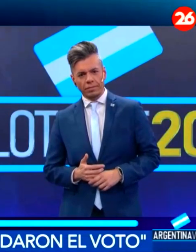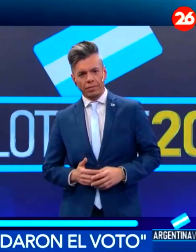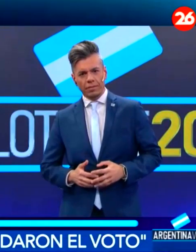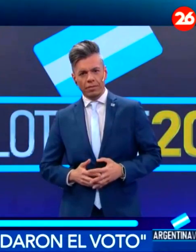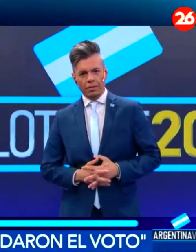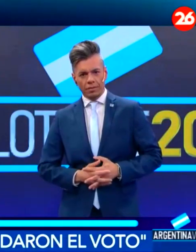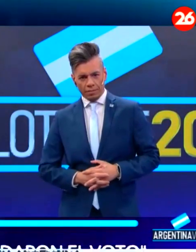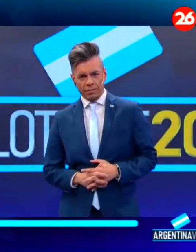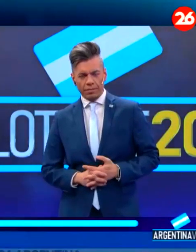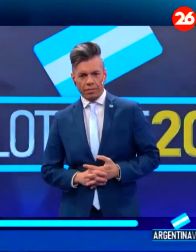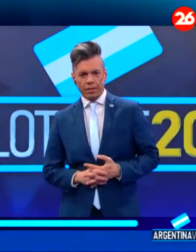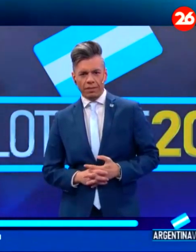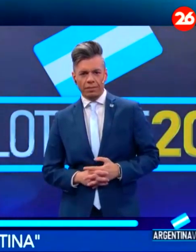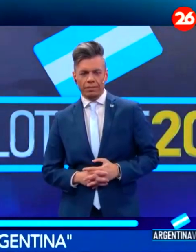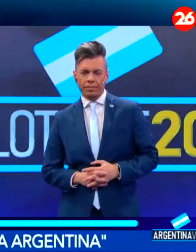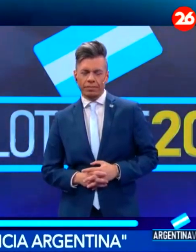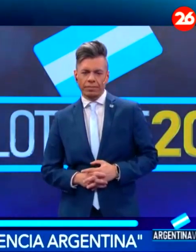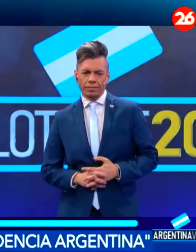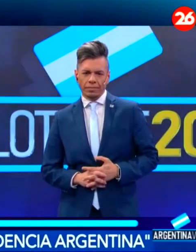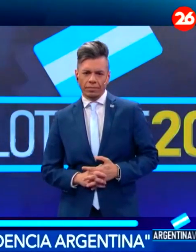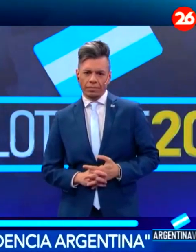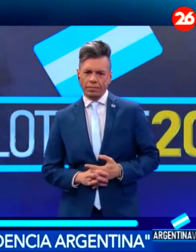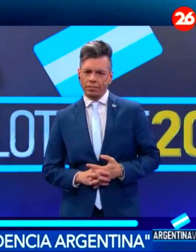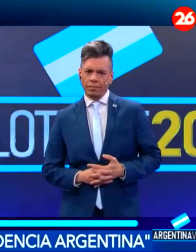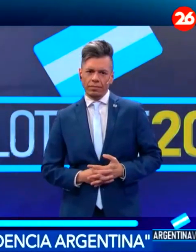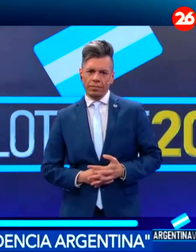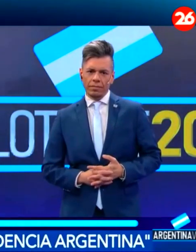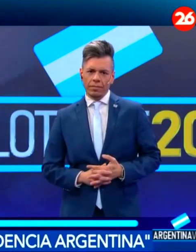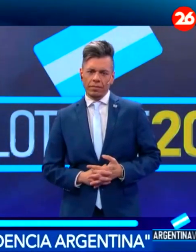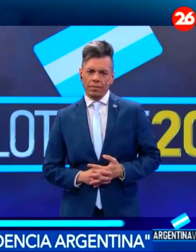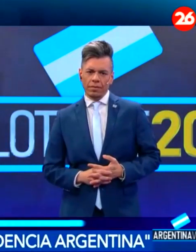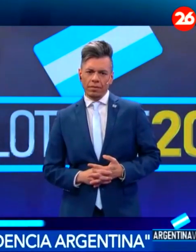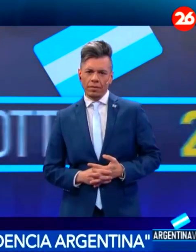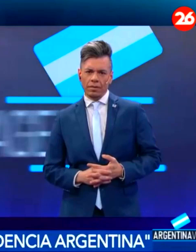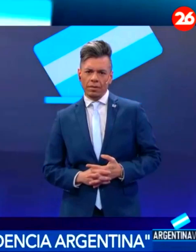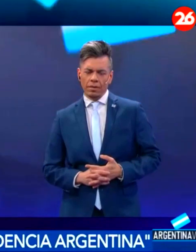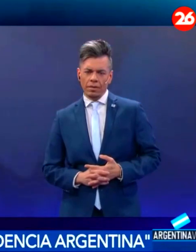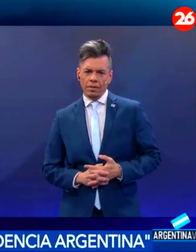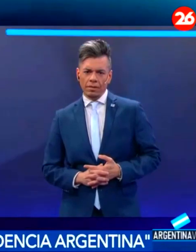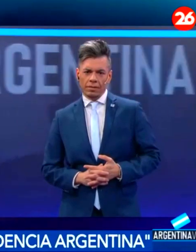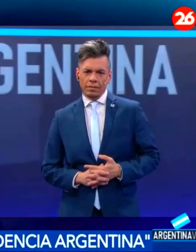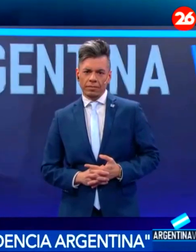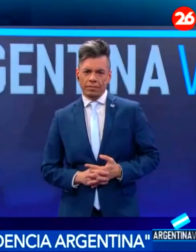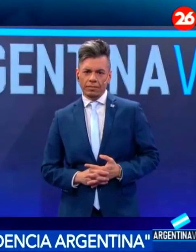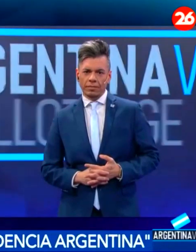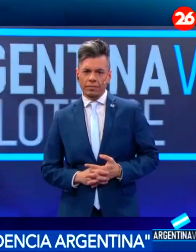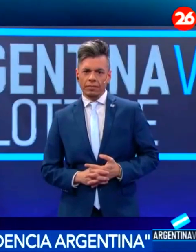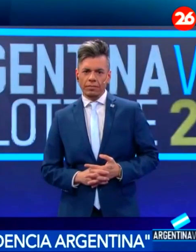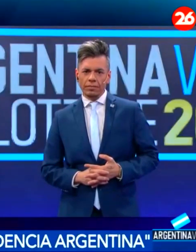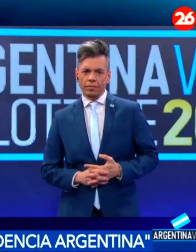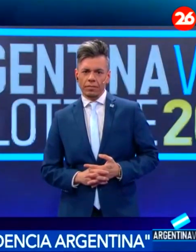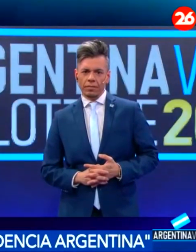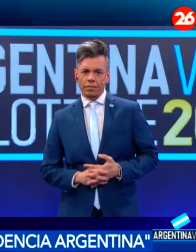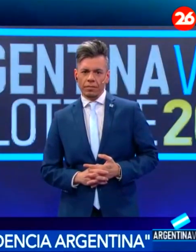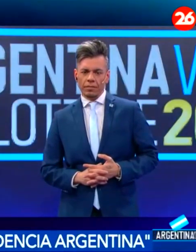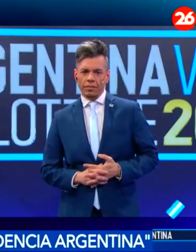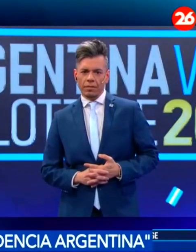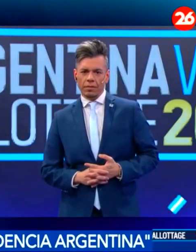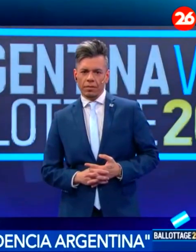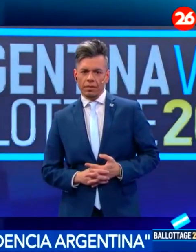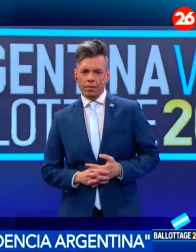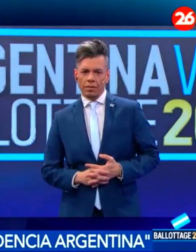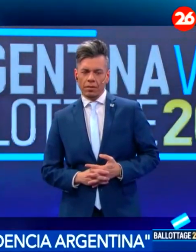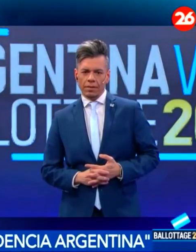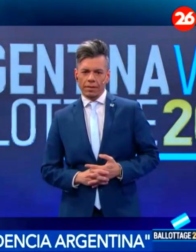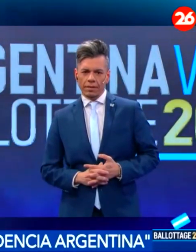al 101% con lo que decís. Sí. Porque... esto no hubiese sido no posible ni soñable si no hubiese sido por los miles de argentinos que se